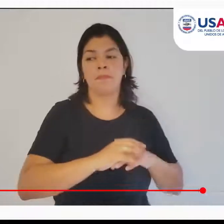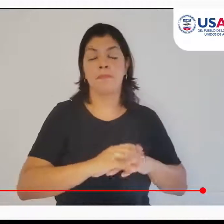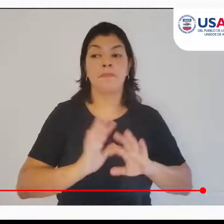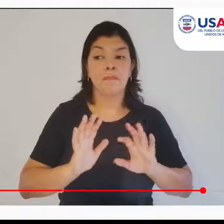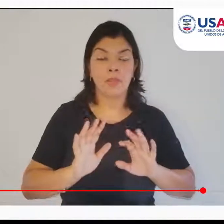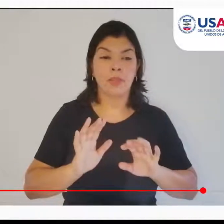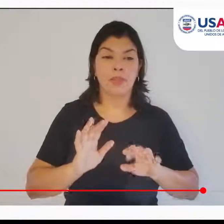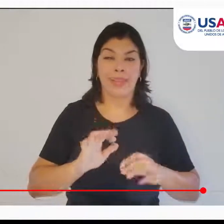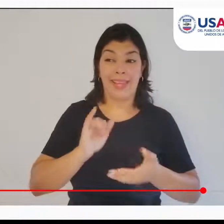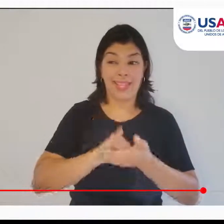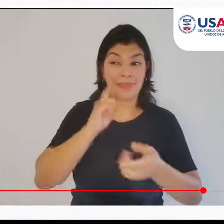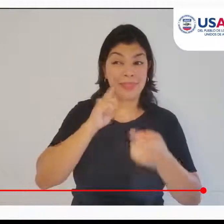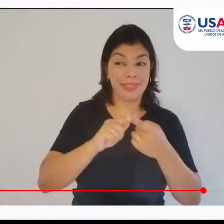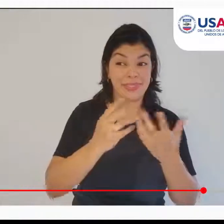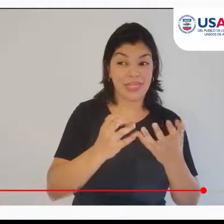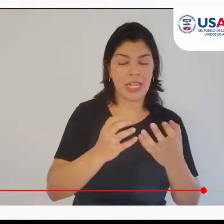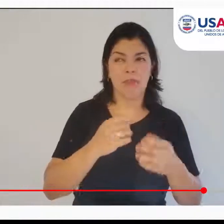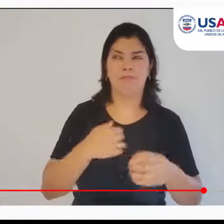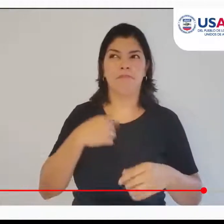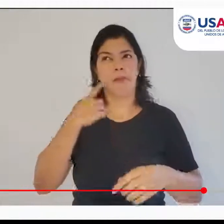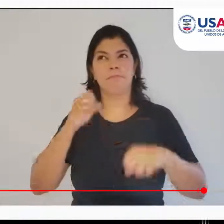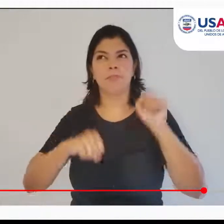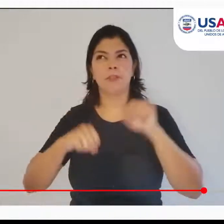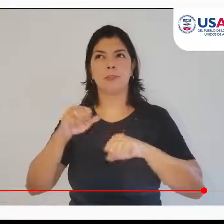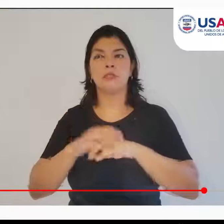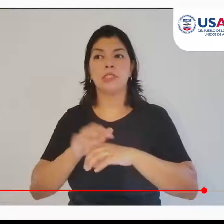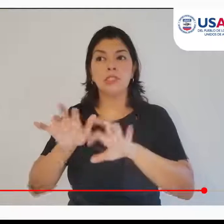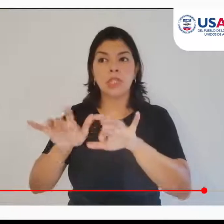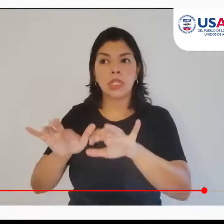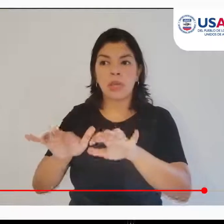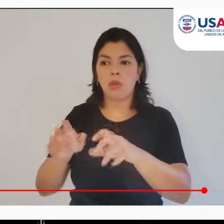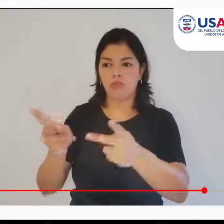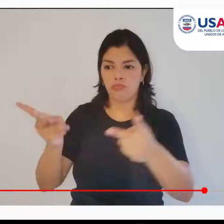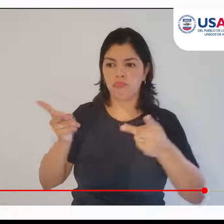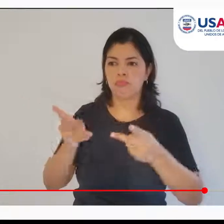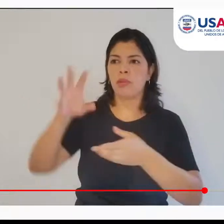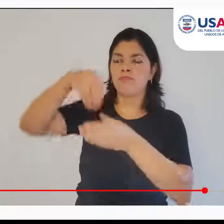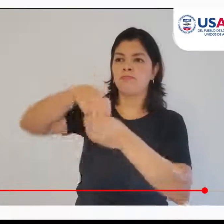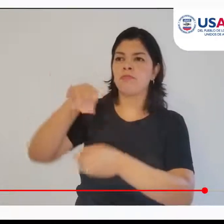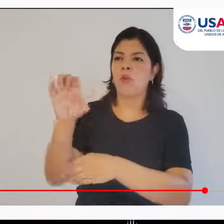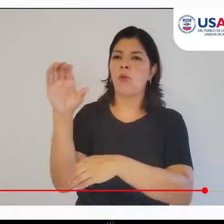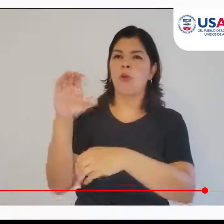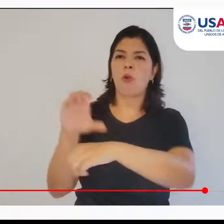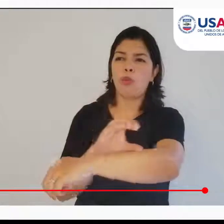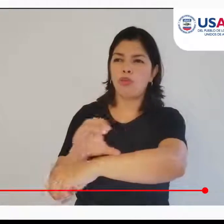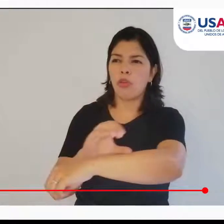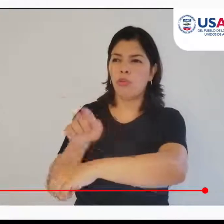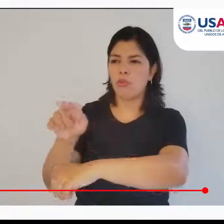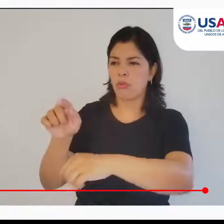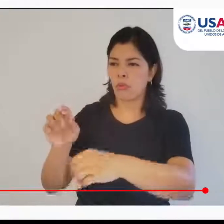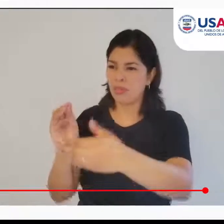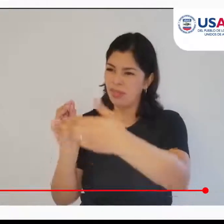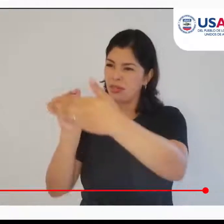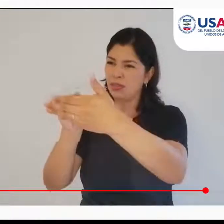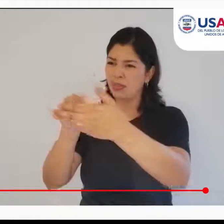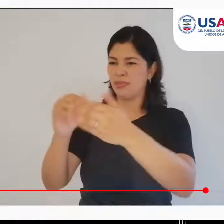estamos mirando la posibilidad que en cada secretaría estén computadores con sus programas accesibles para cuando una